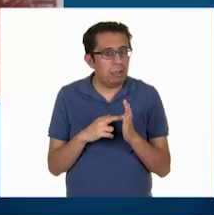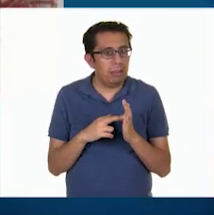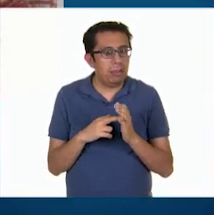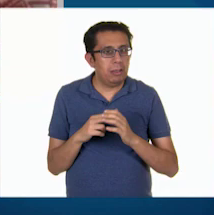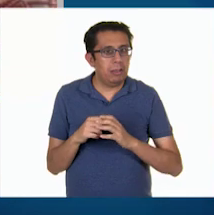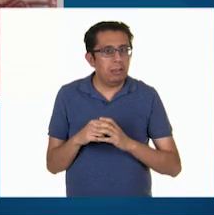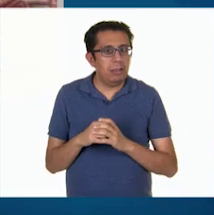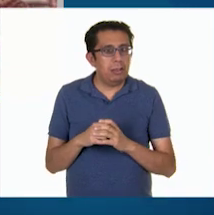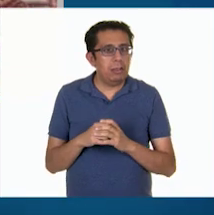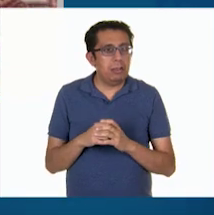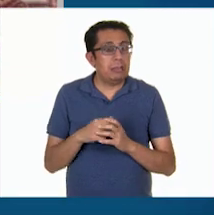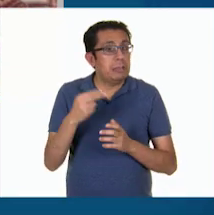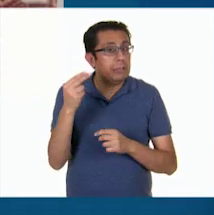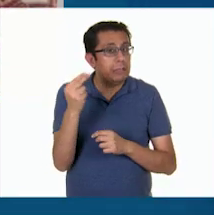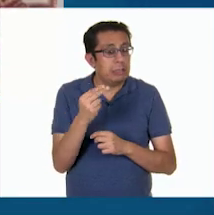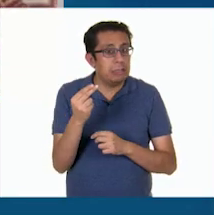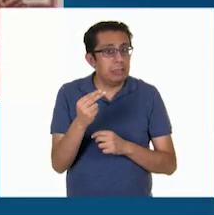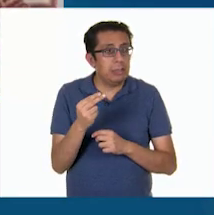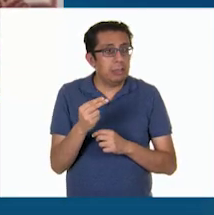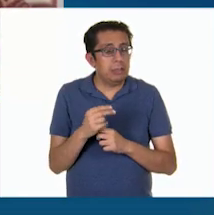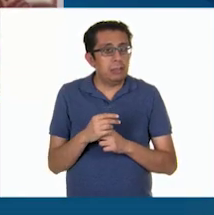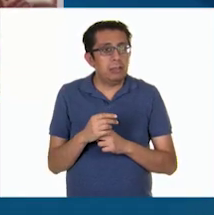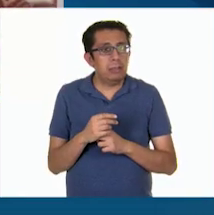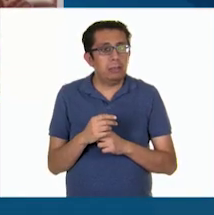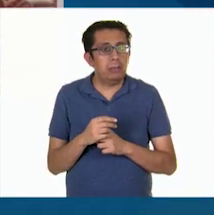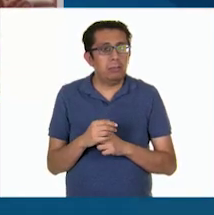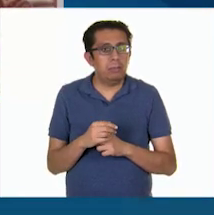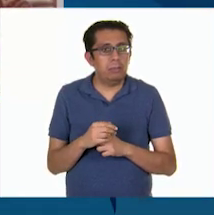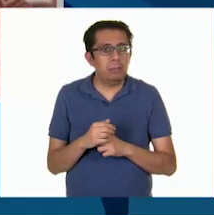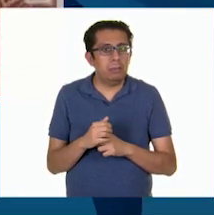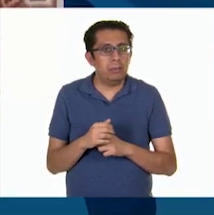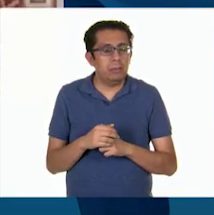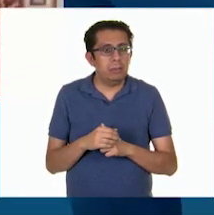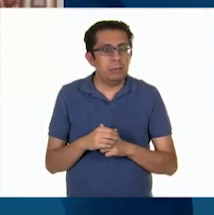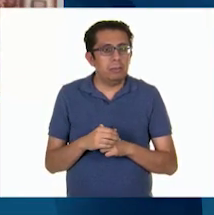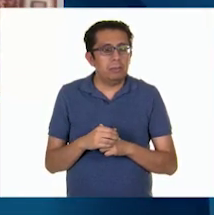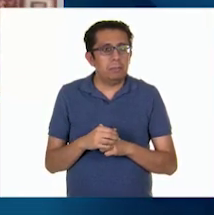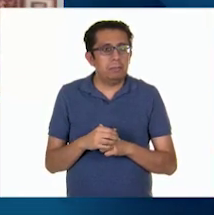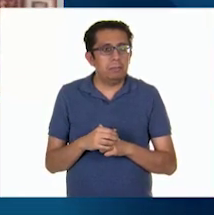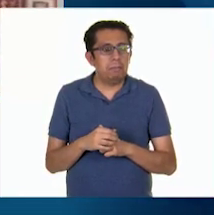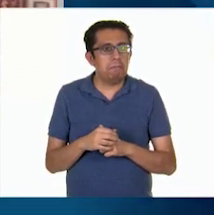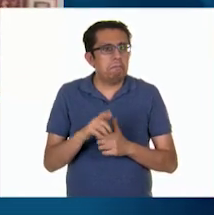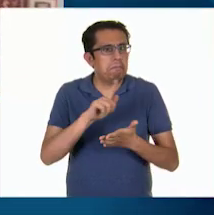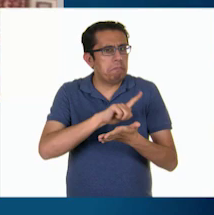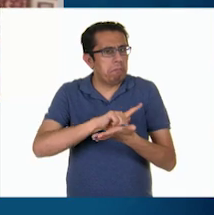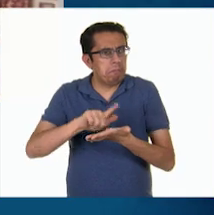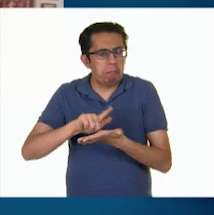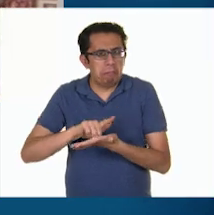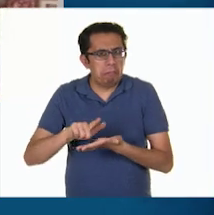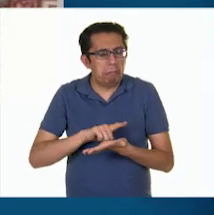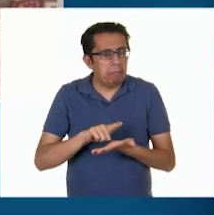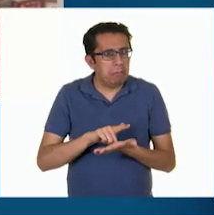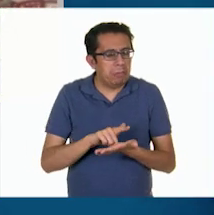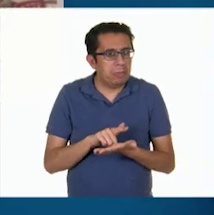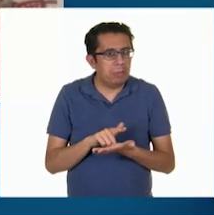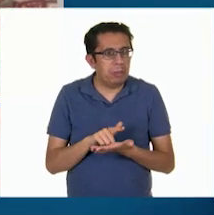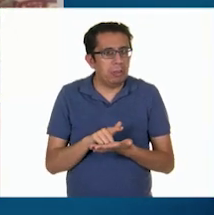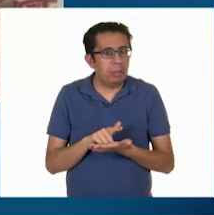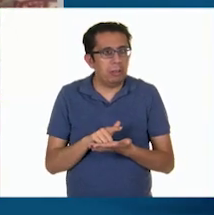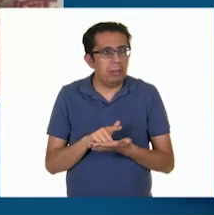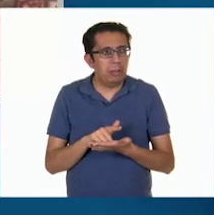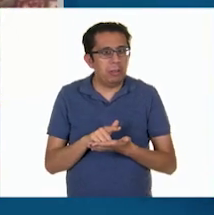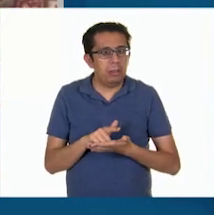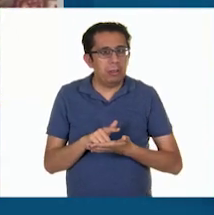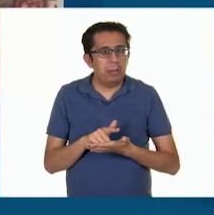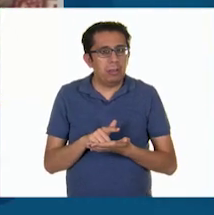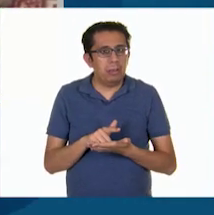que tenemos que ir aseados a la escuela y con el uniforme limpio. Eso es porque nos ayuda a cuidar